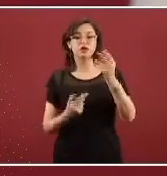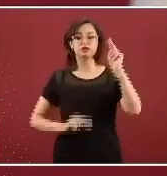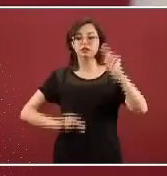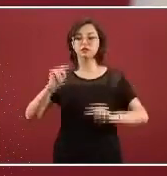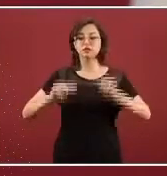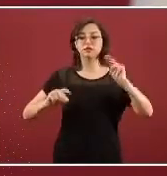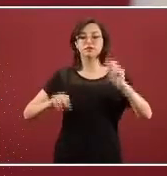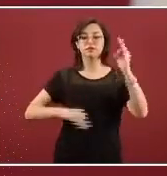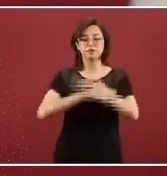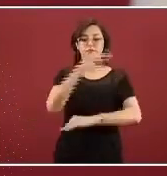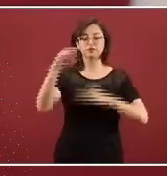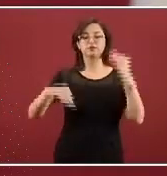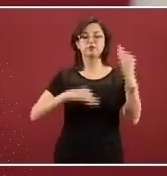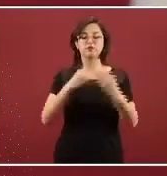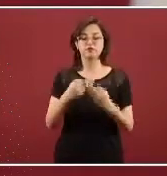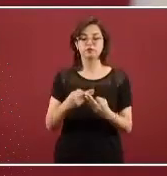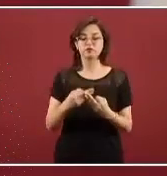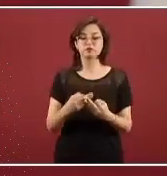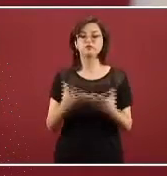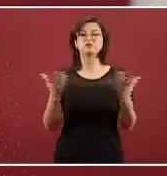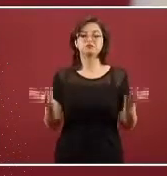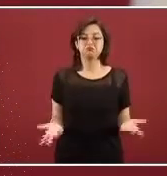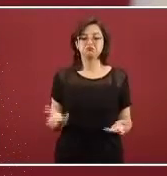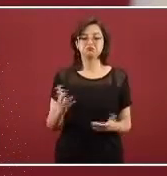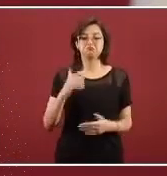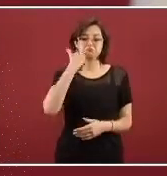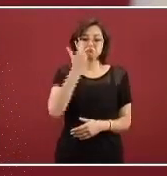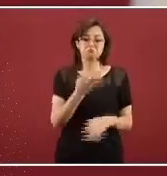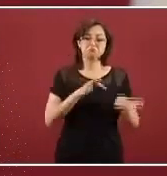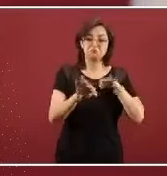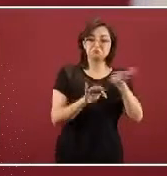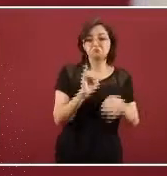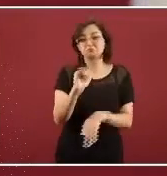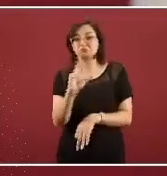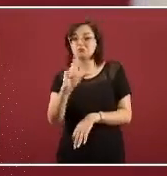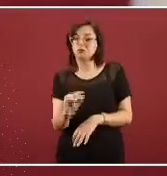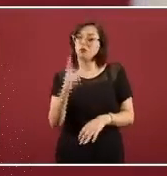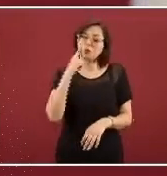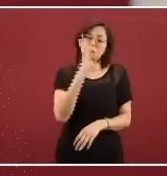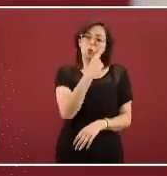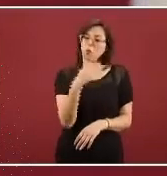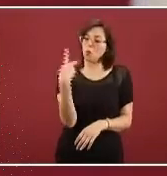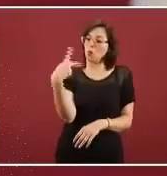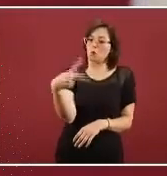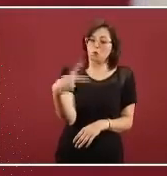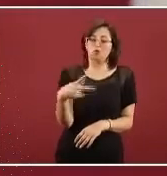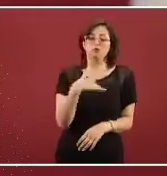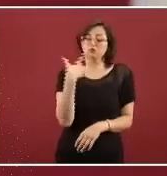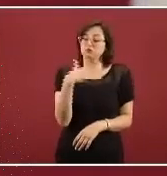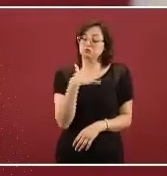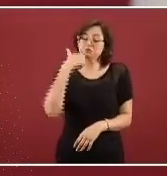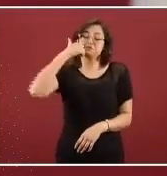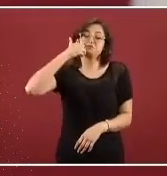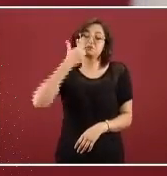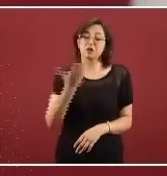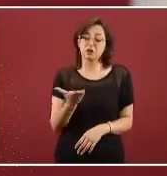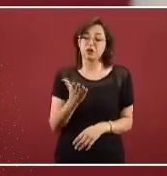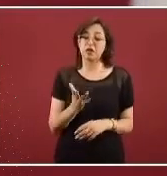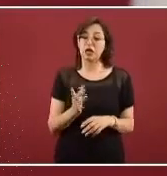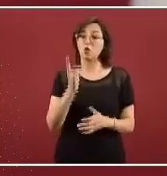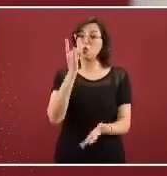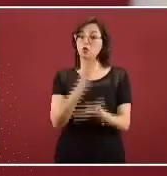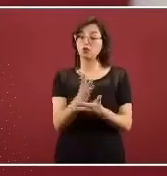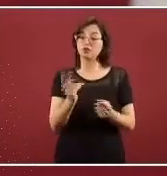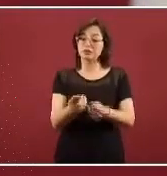niveles, podrá de manera voluntaria presentarse a laborar, pero solo aquel que se considera esencial de